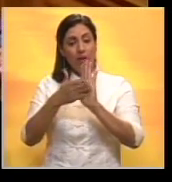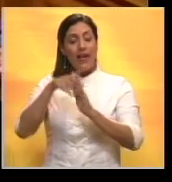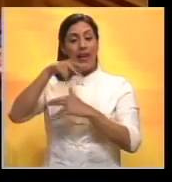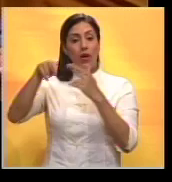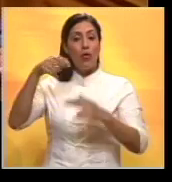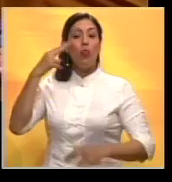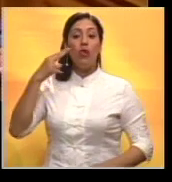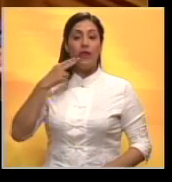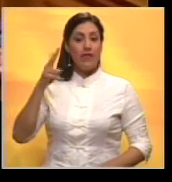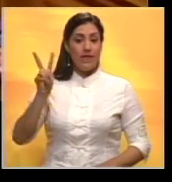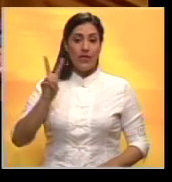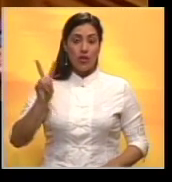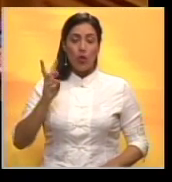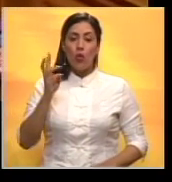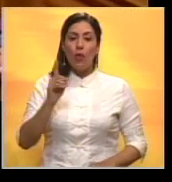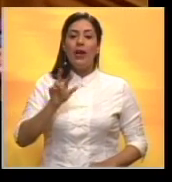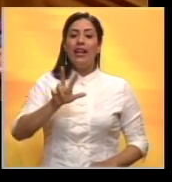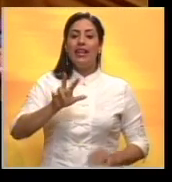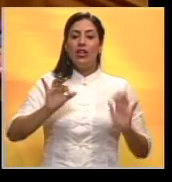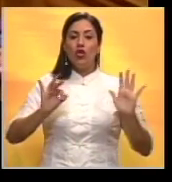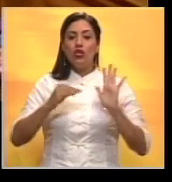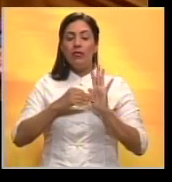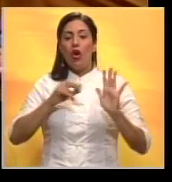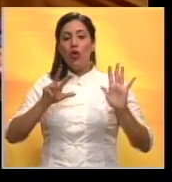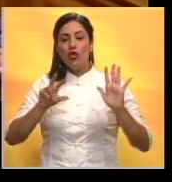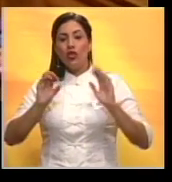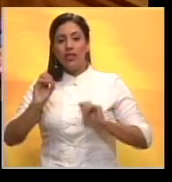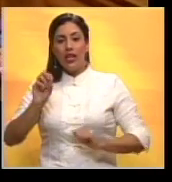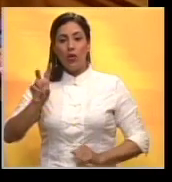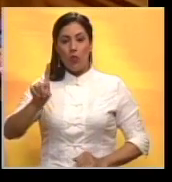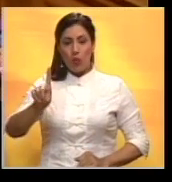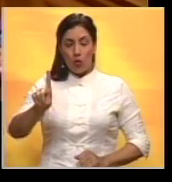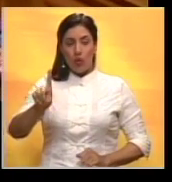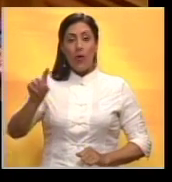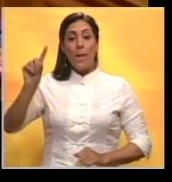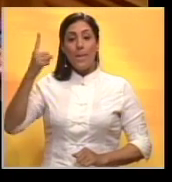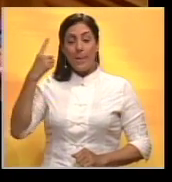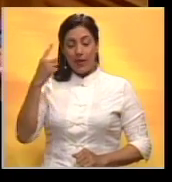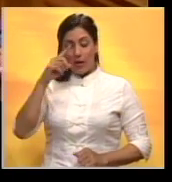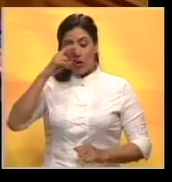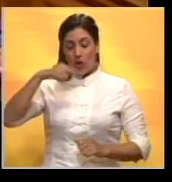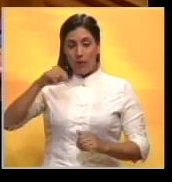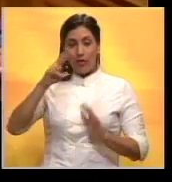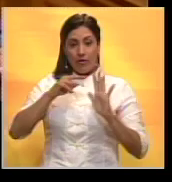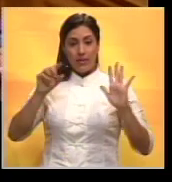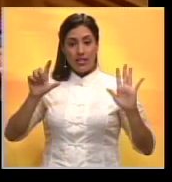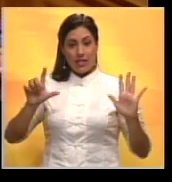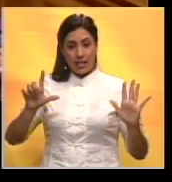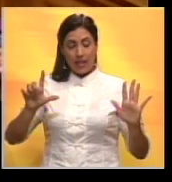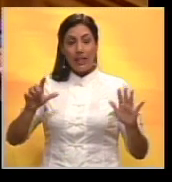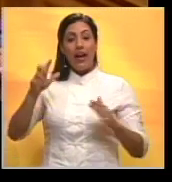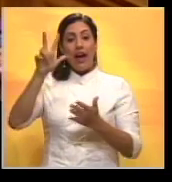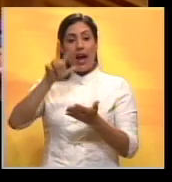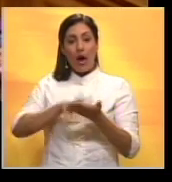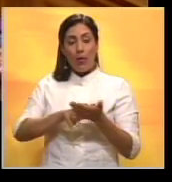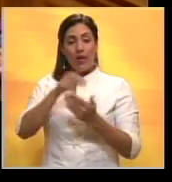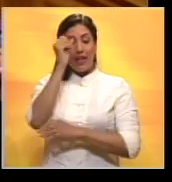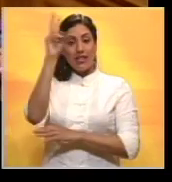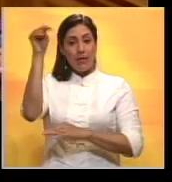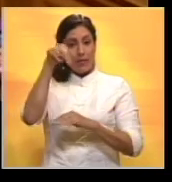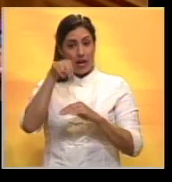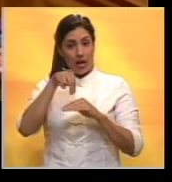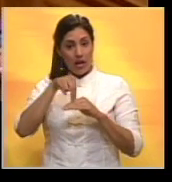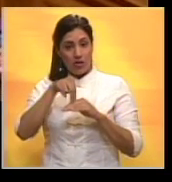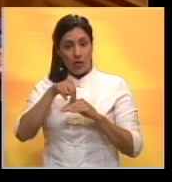República bolivariana de Venezuela número 38801 del primero de noviembre del 2007 aprobada por la asamblea